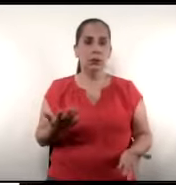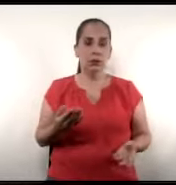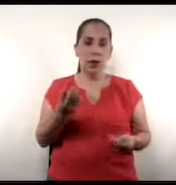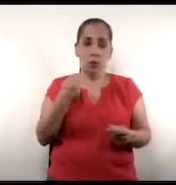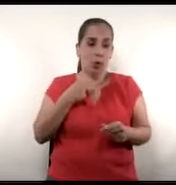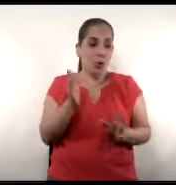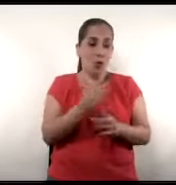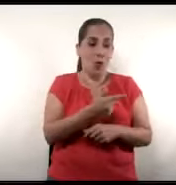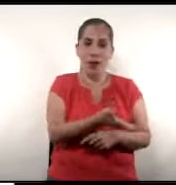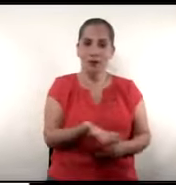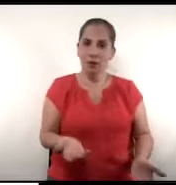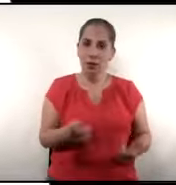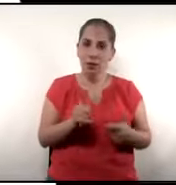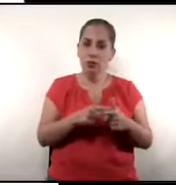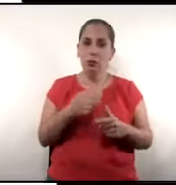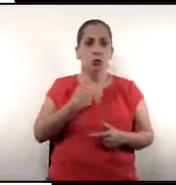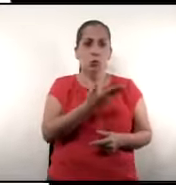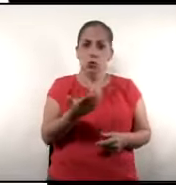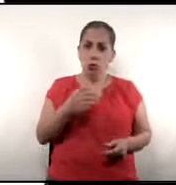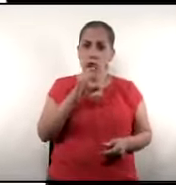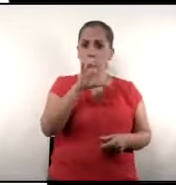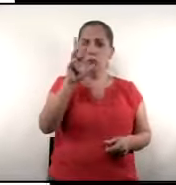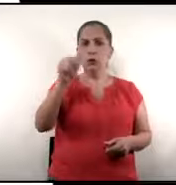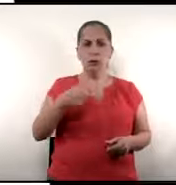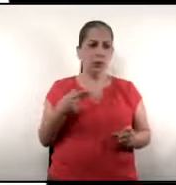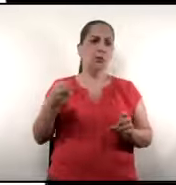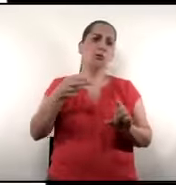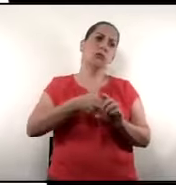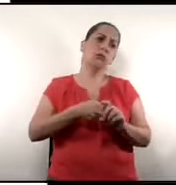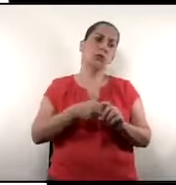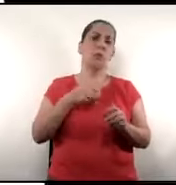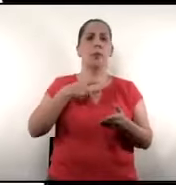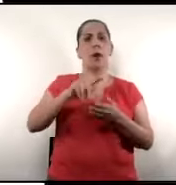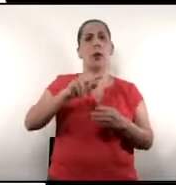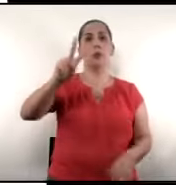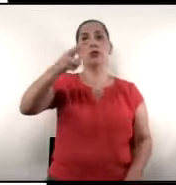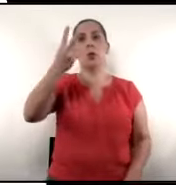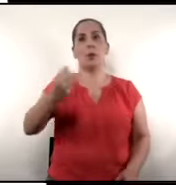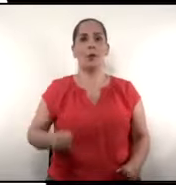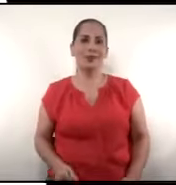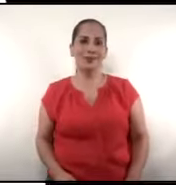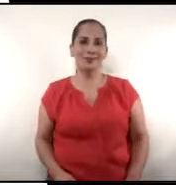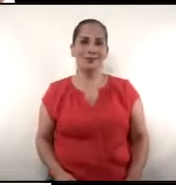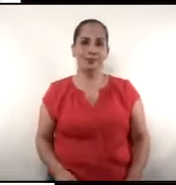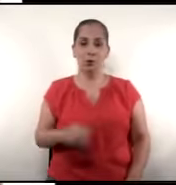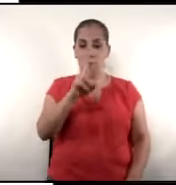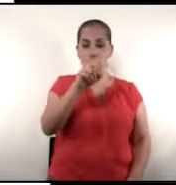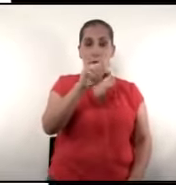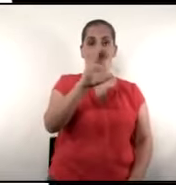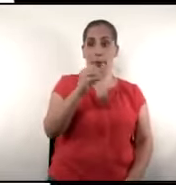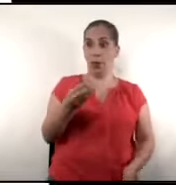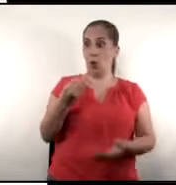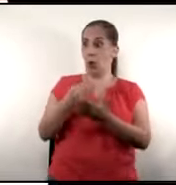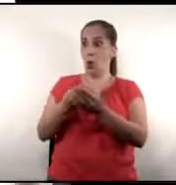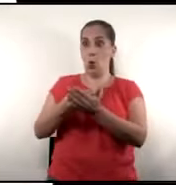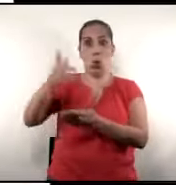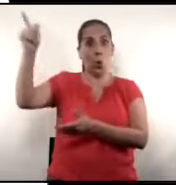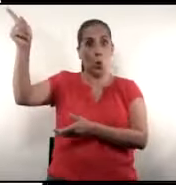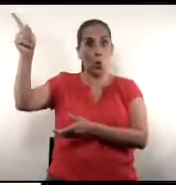Y entonces los consumidores costarricenses estamos pagando dos veces la refinación. Cuando Recope compra gasolina super